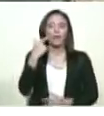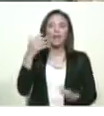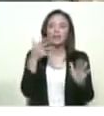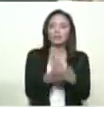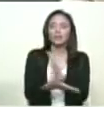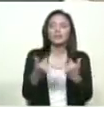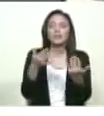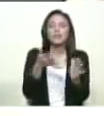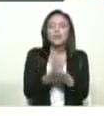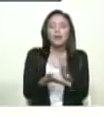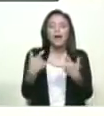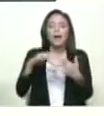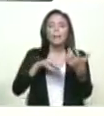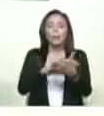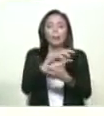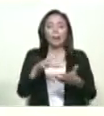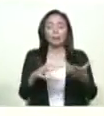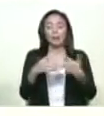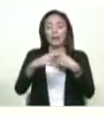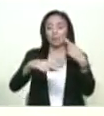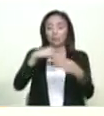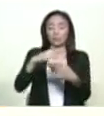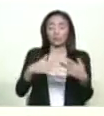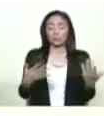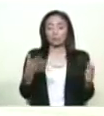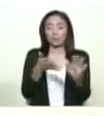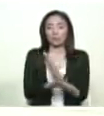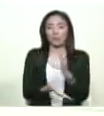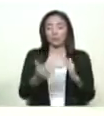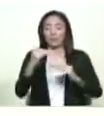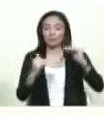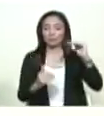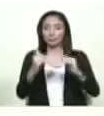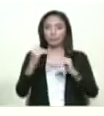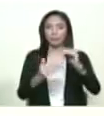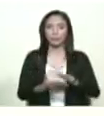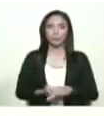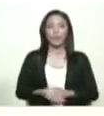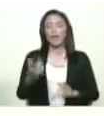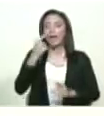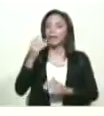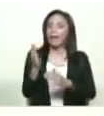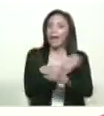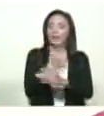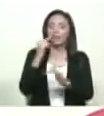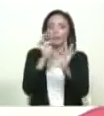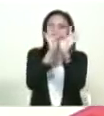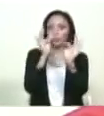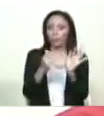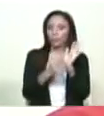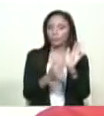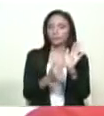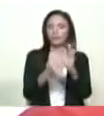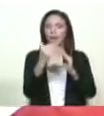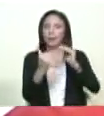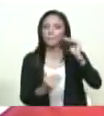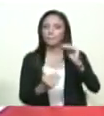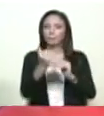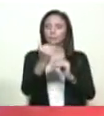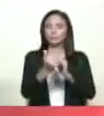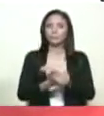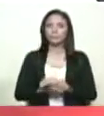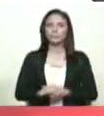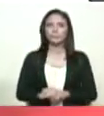crisis revolucionaria qué es la contradicción entre el viejo modelo que no termina de morir y se